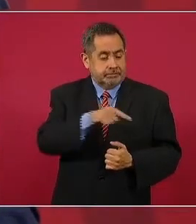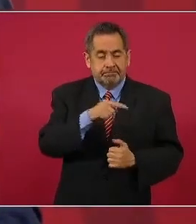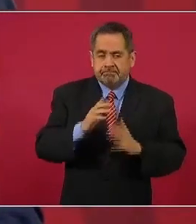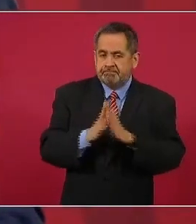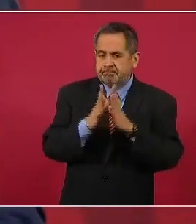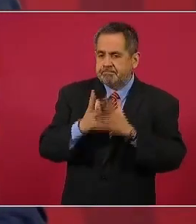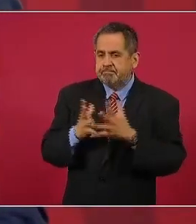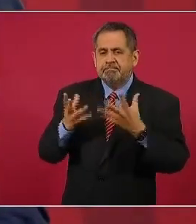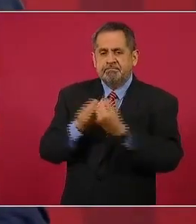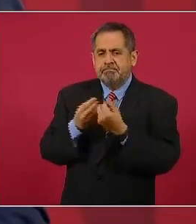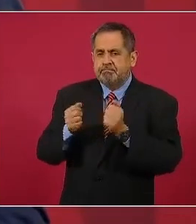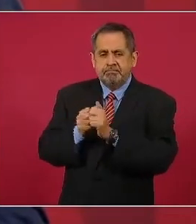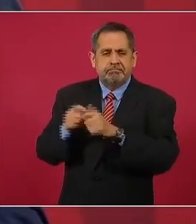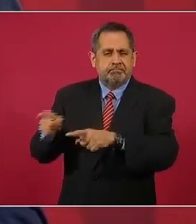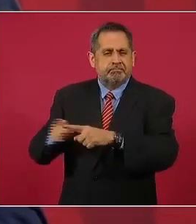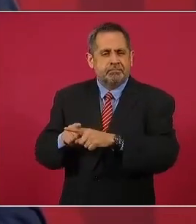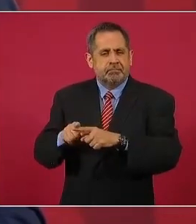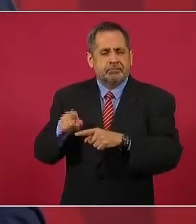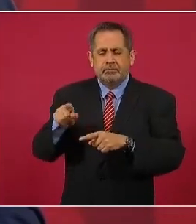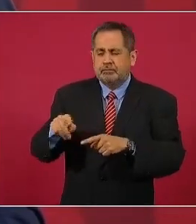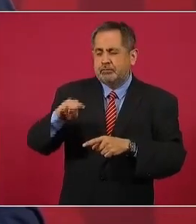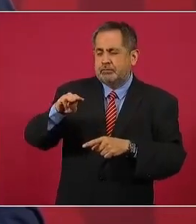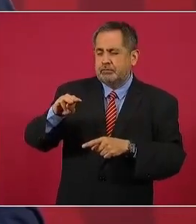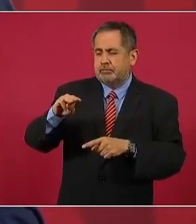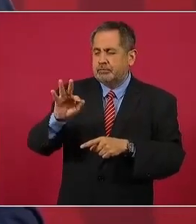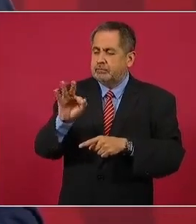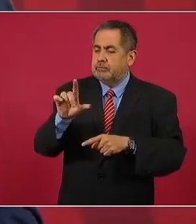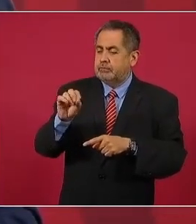participaba en el magonismo,